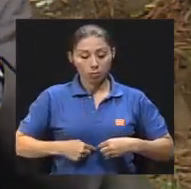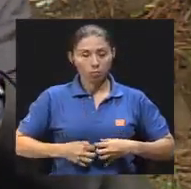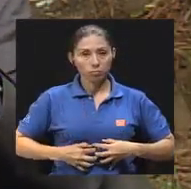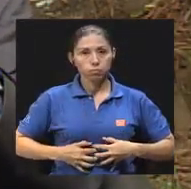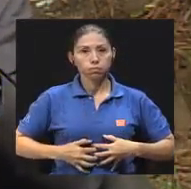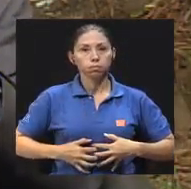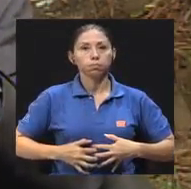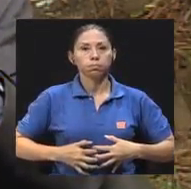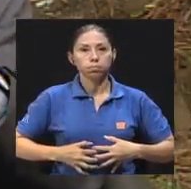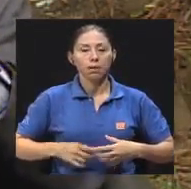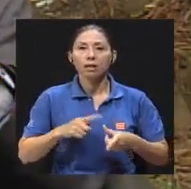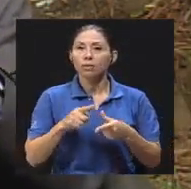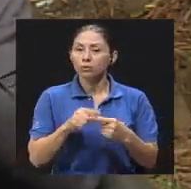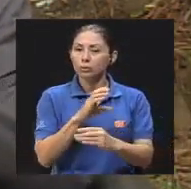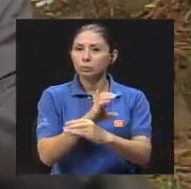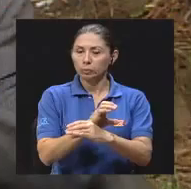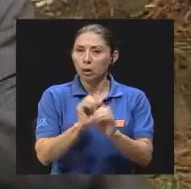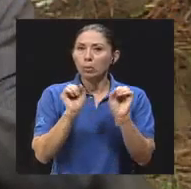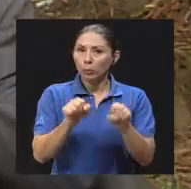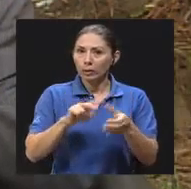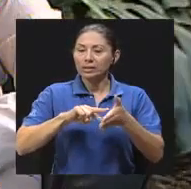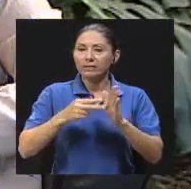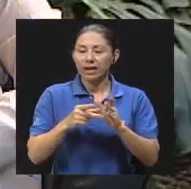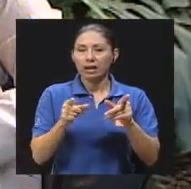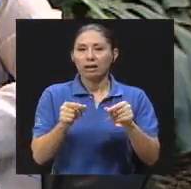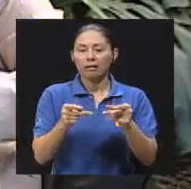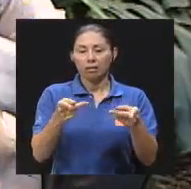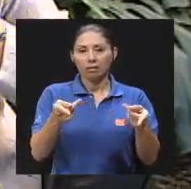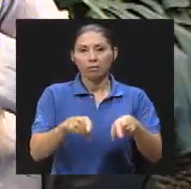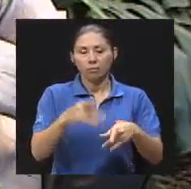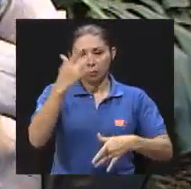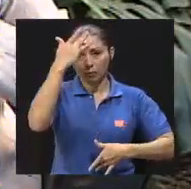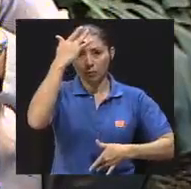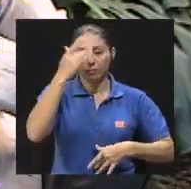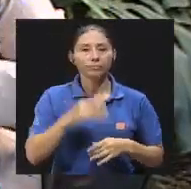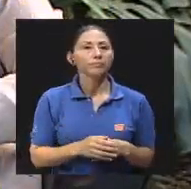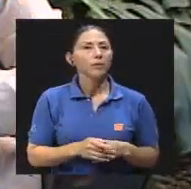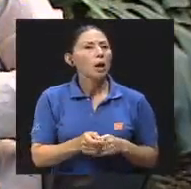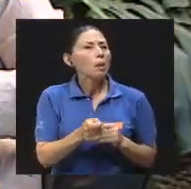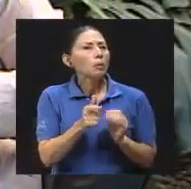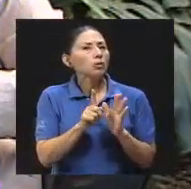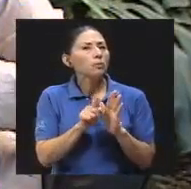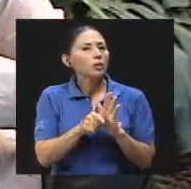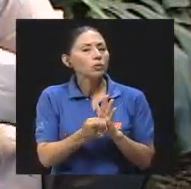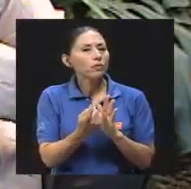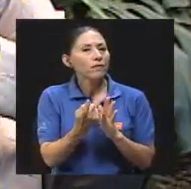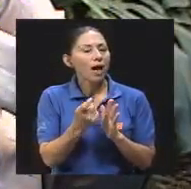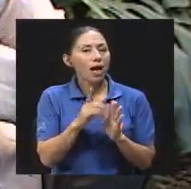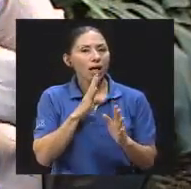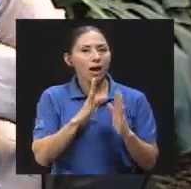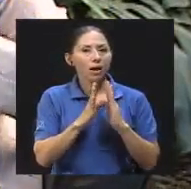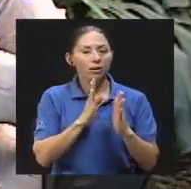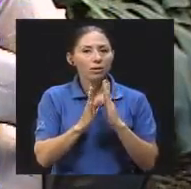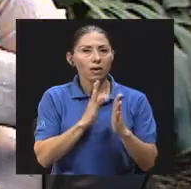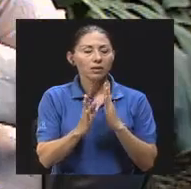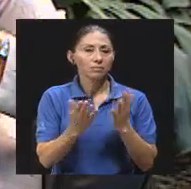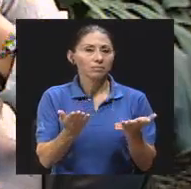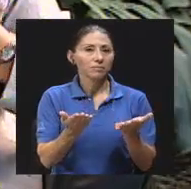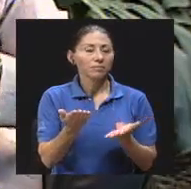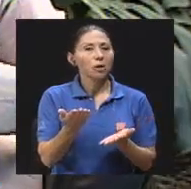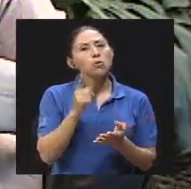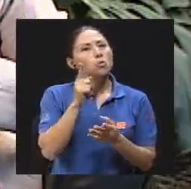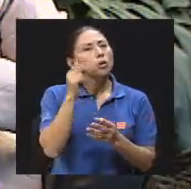enfermedad, que puede ser una enfermedad de este tipo, ya poco avanzada. Doctor, nos quedan pocos minutos de esta conversación y sería muy oportuno